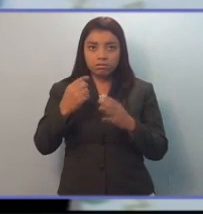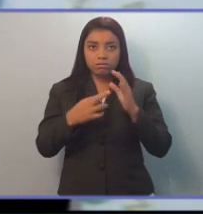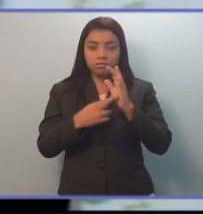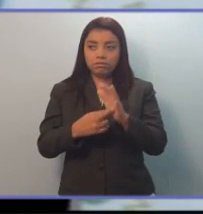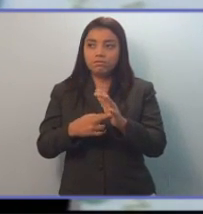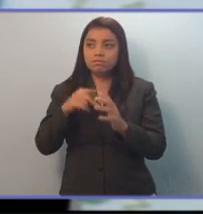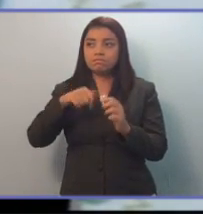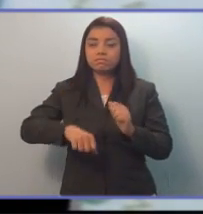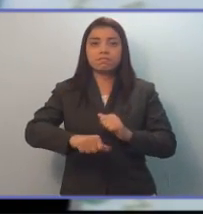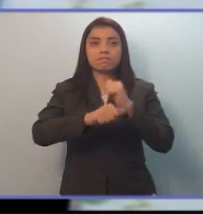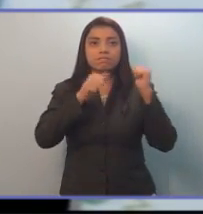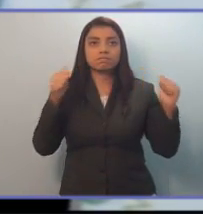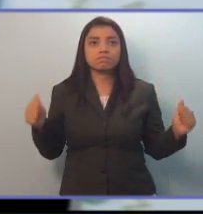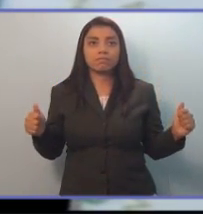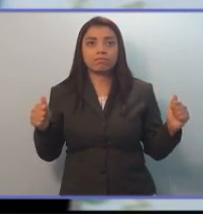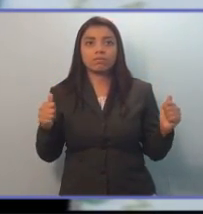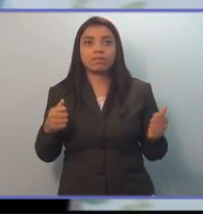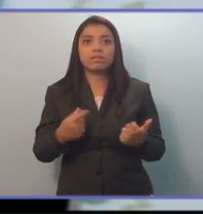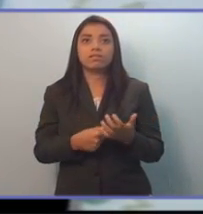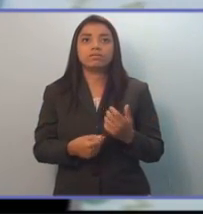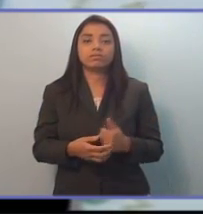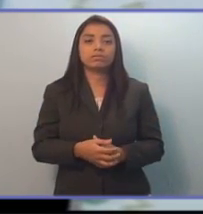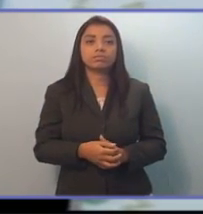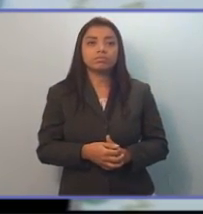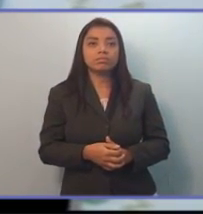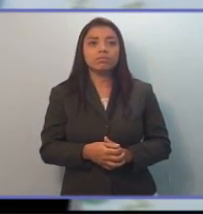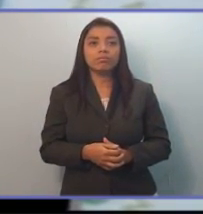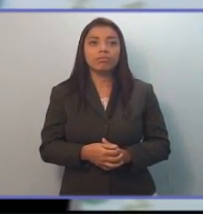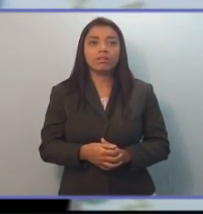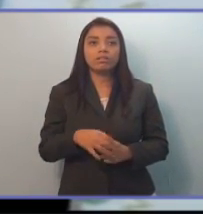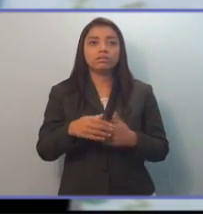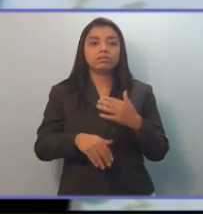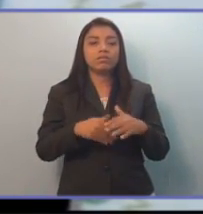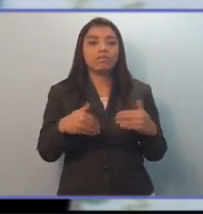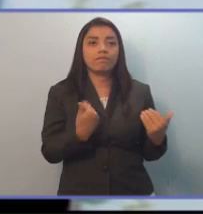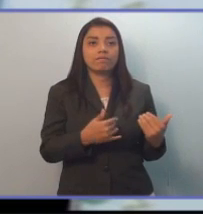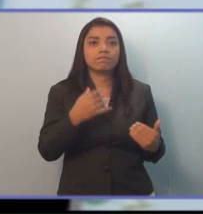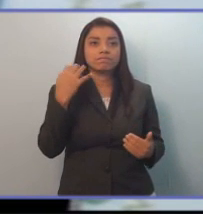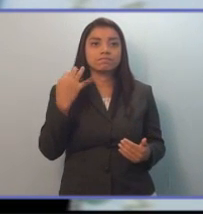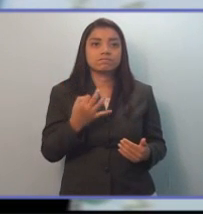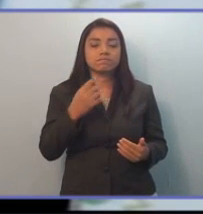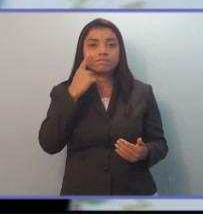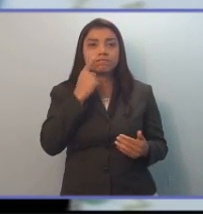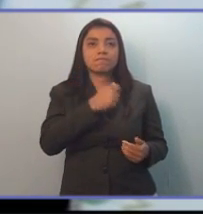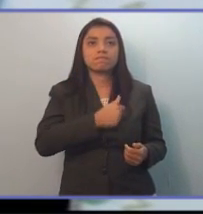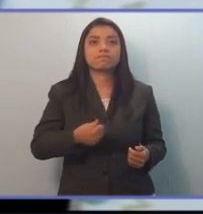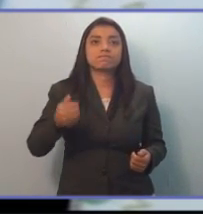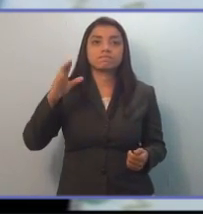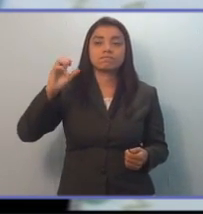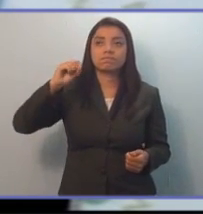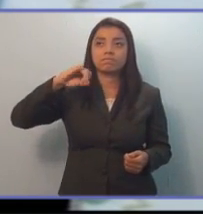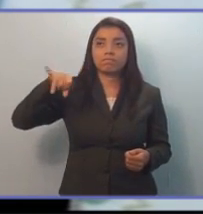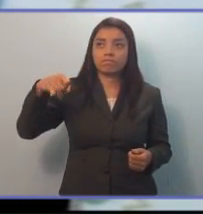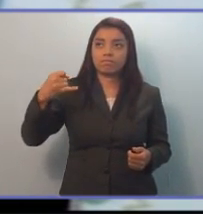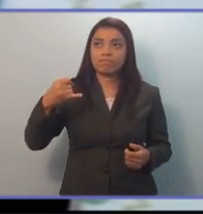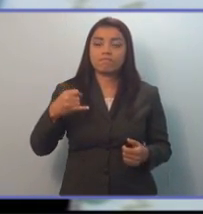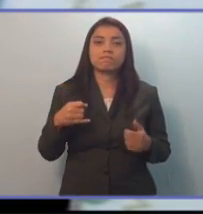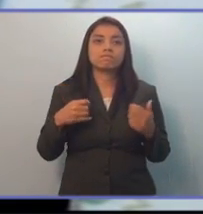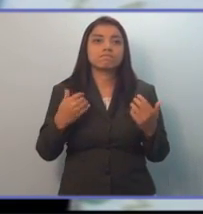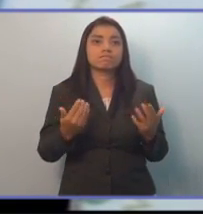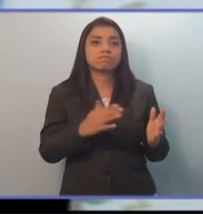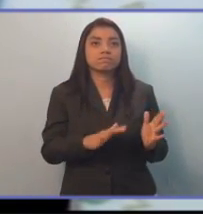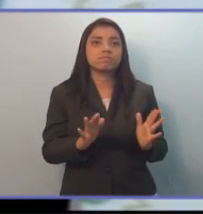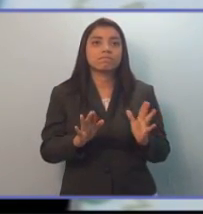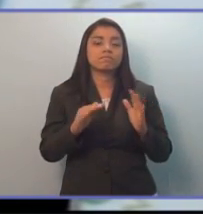en esta mañana. Así como se está haciendo este proceso acá, debería hacerse en la Corte Suprema de Justicia, porque de esa